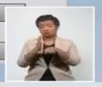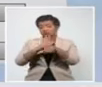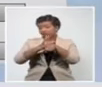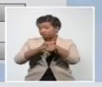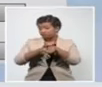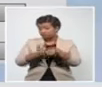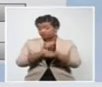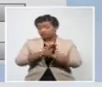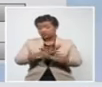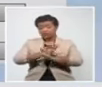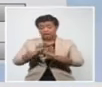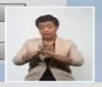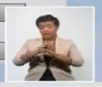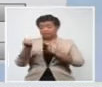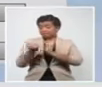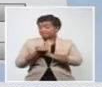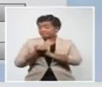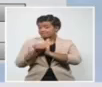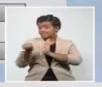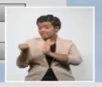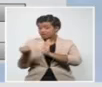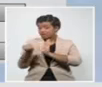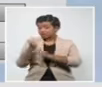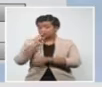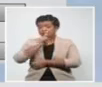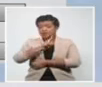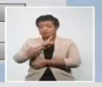de confirmados fue